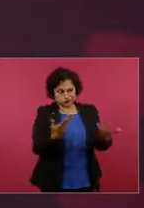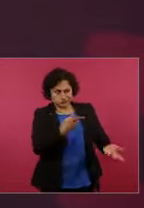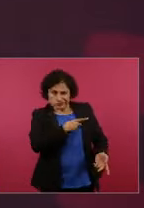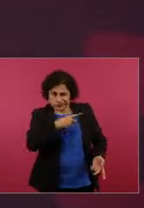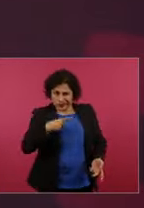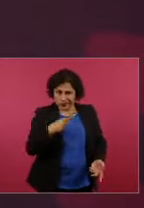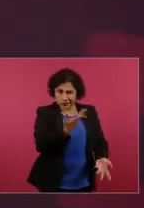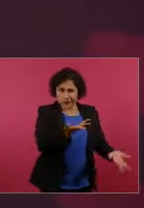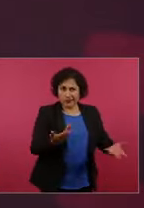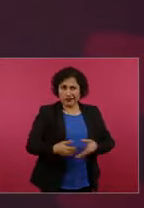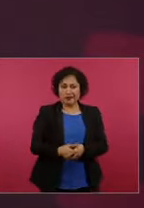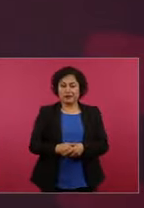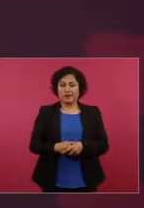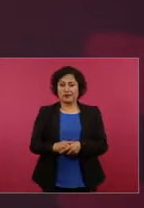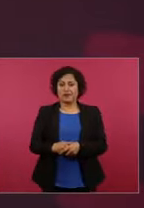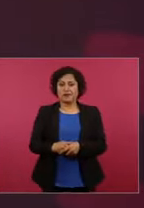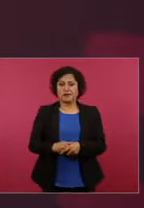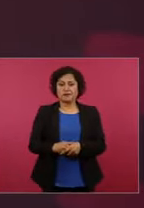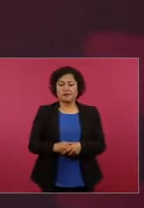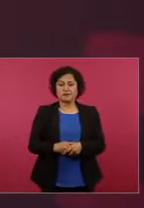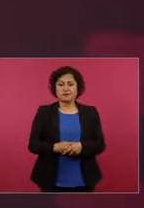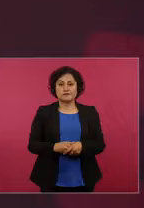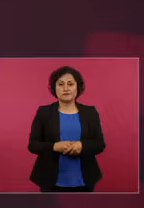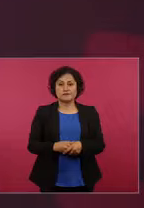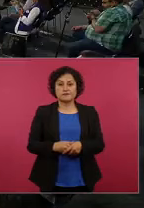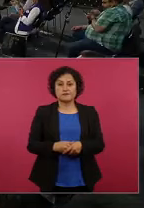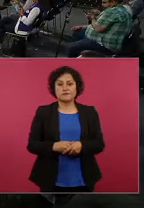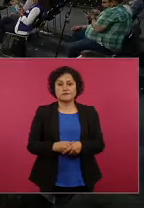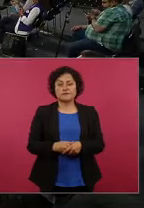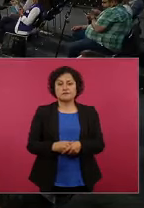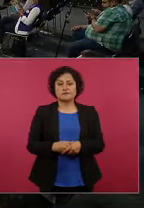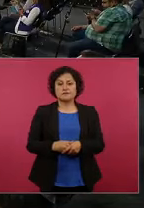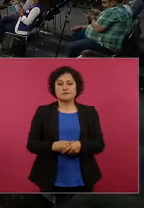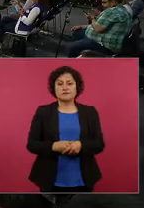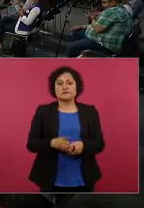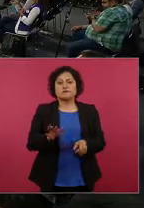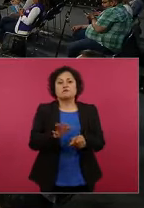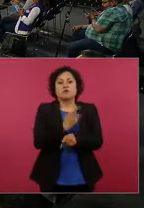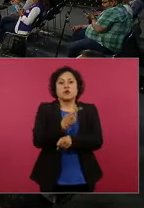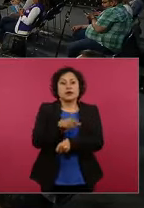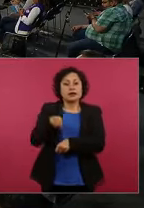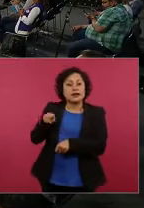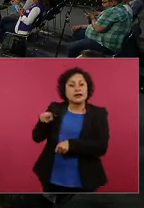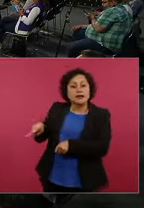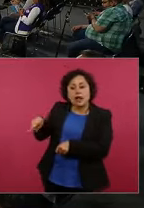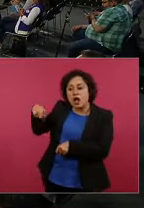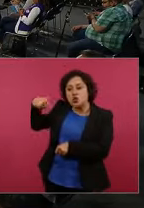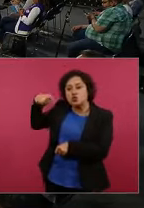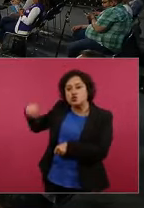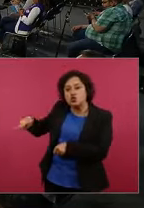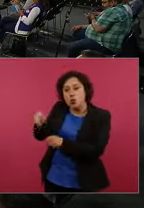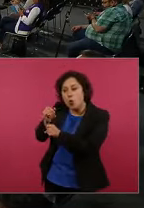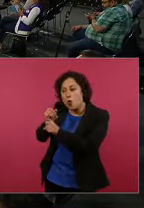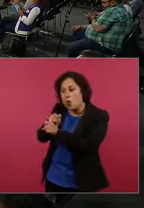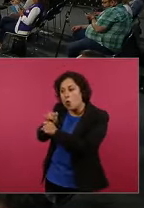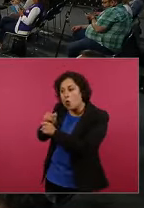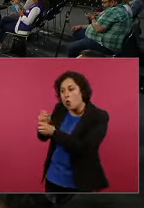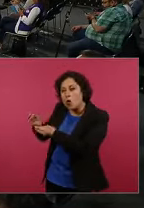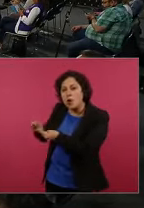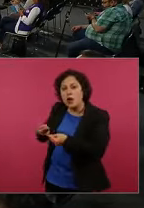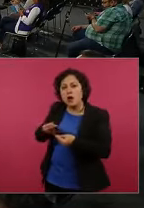porque significa tener encarcelada la libertad de expresión.